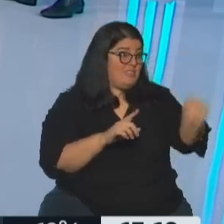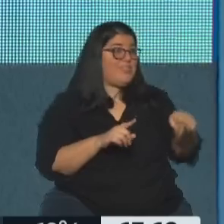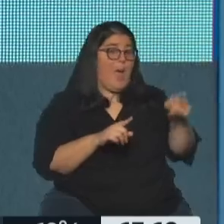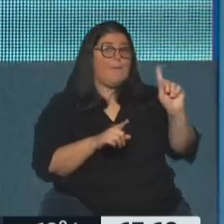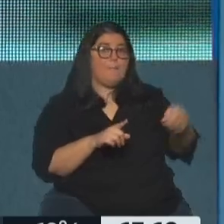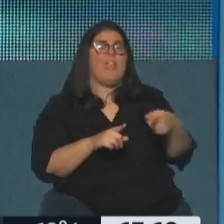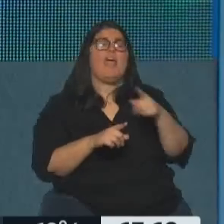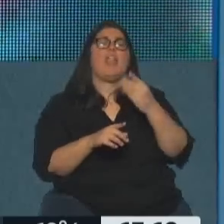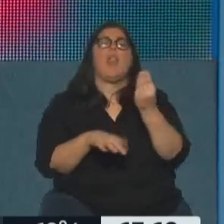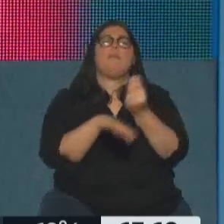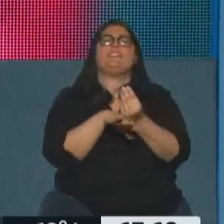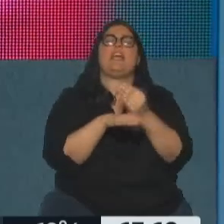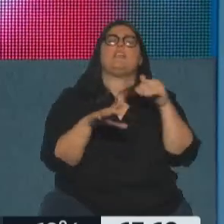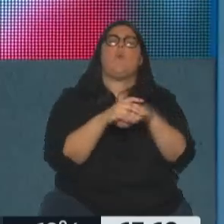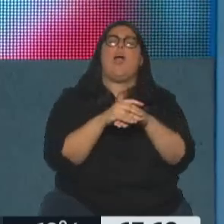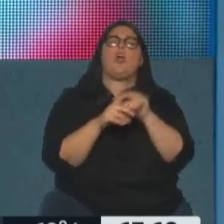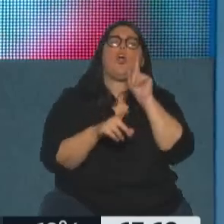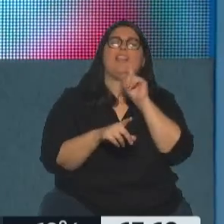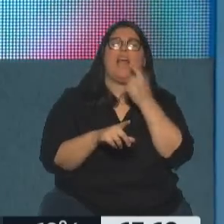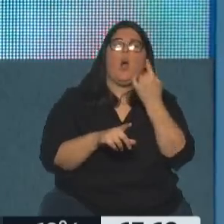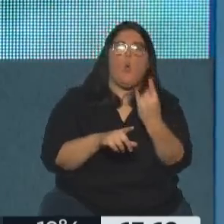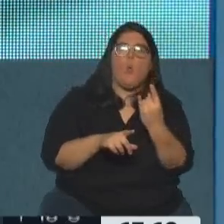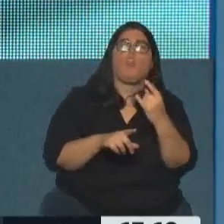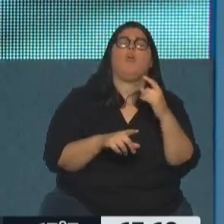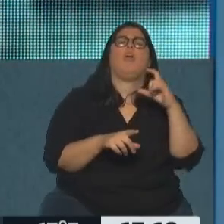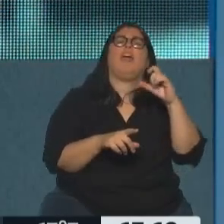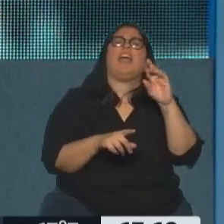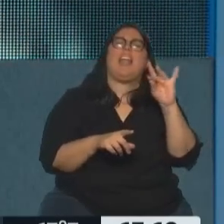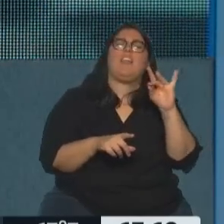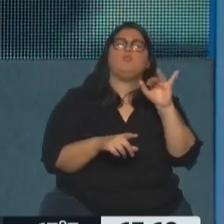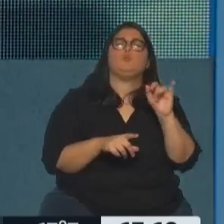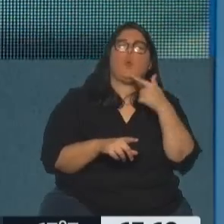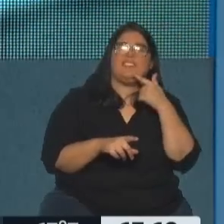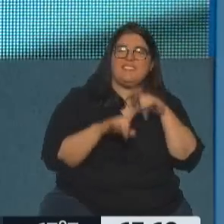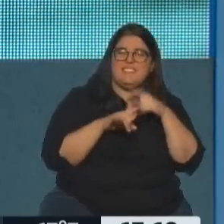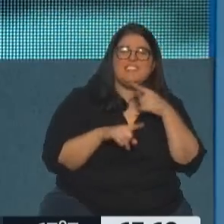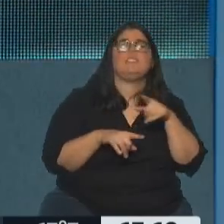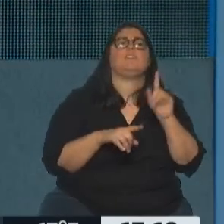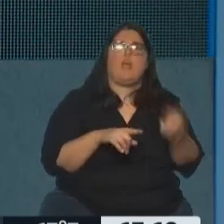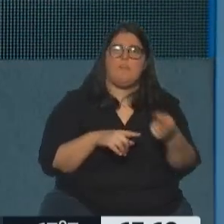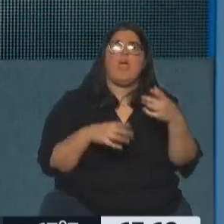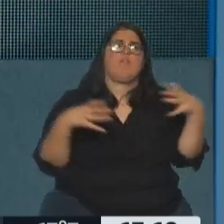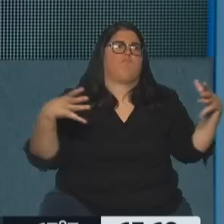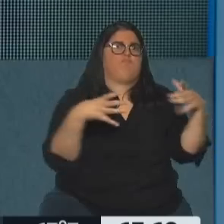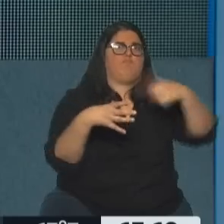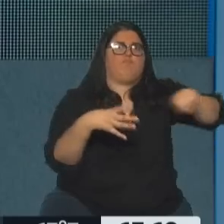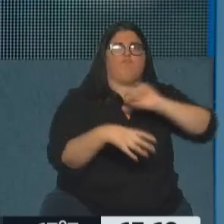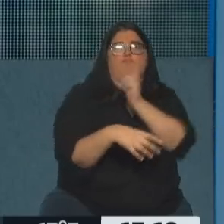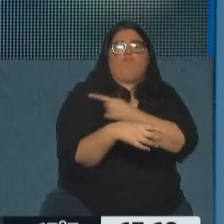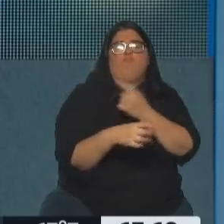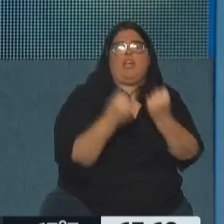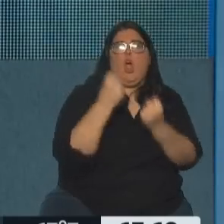de Itaú, el ex Credit Suisse. O sea, estamos hablando de un sector muy importante económico que hoy por hoy está